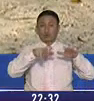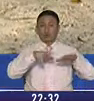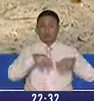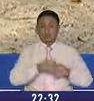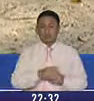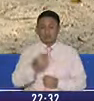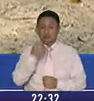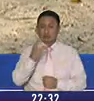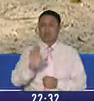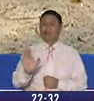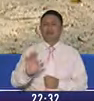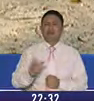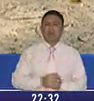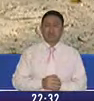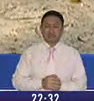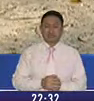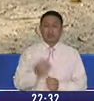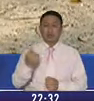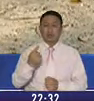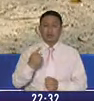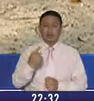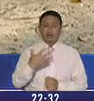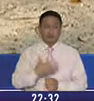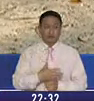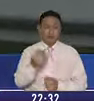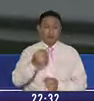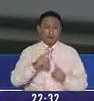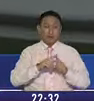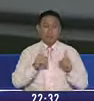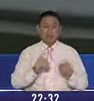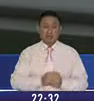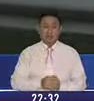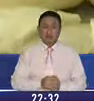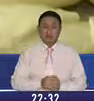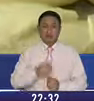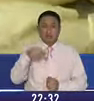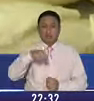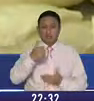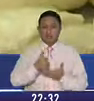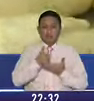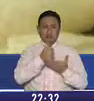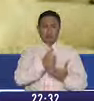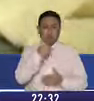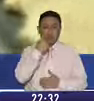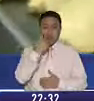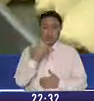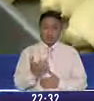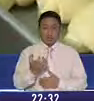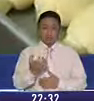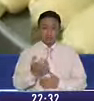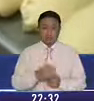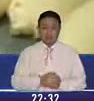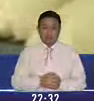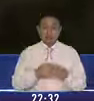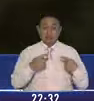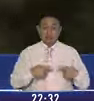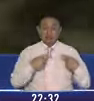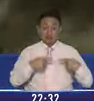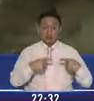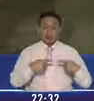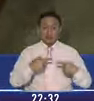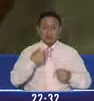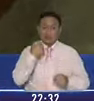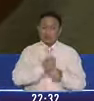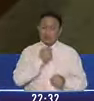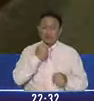quería comer porque quería salir de aquí. Pero sin embargo, tenemos una panadería en este lugar, entonces todos los días me dediqué a